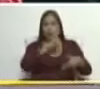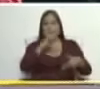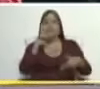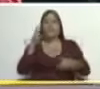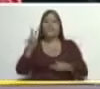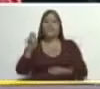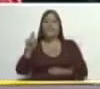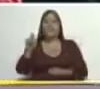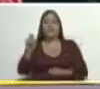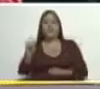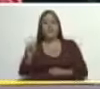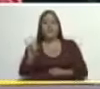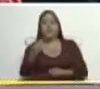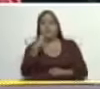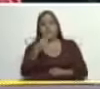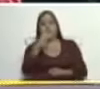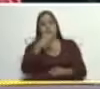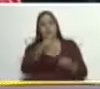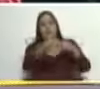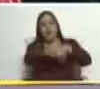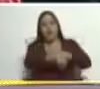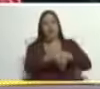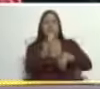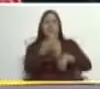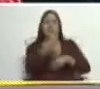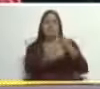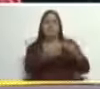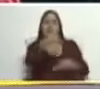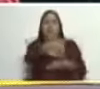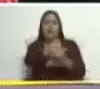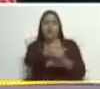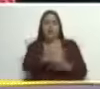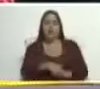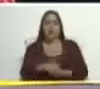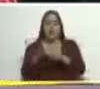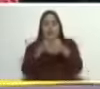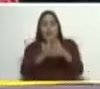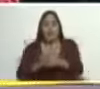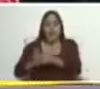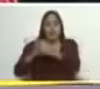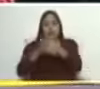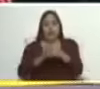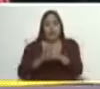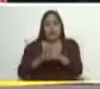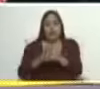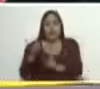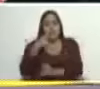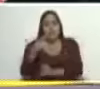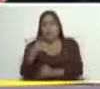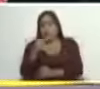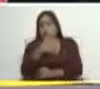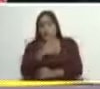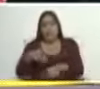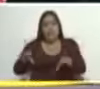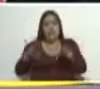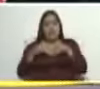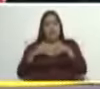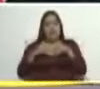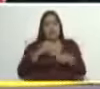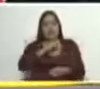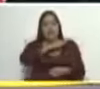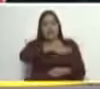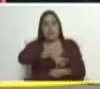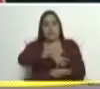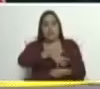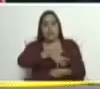en contra fue de los Estados Unidos de Norteamérica, negándose a reconocer la existencia